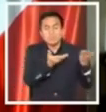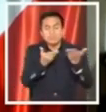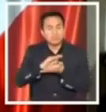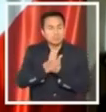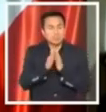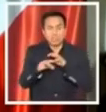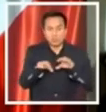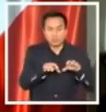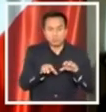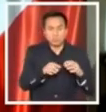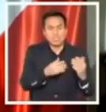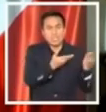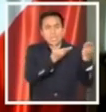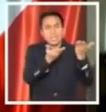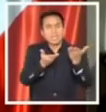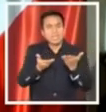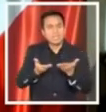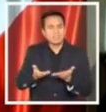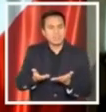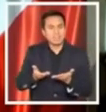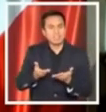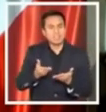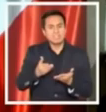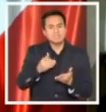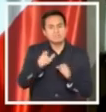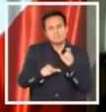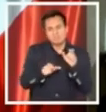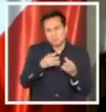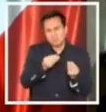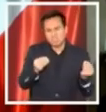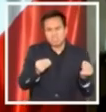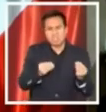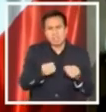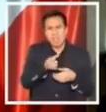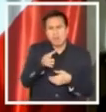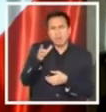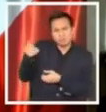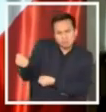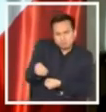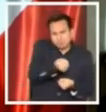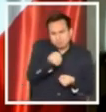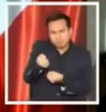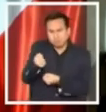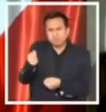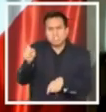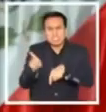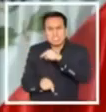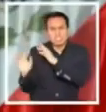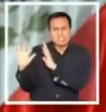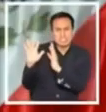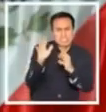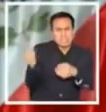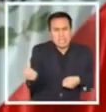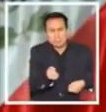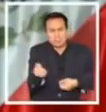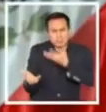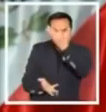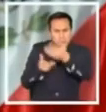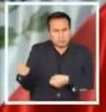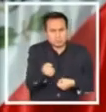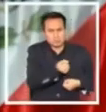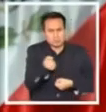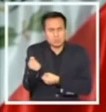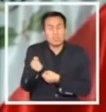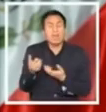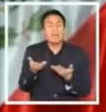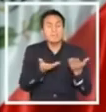todos los recursos para enviar decenas de brigadistas que ayudaron a combatir los incendios? Por lo tanto, la